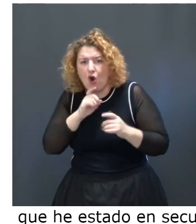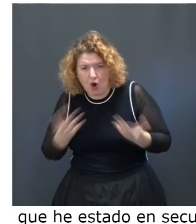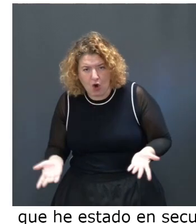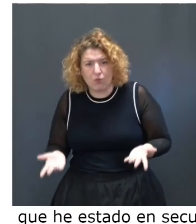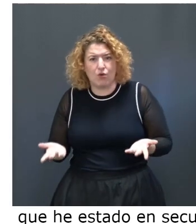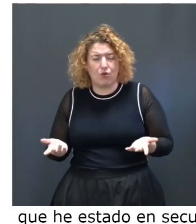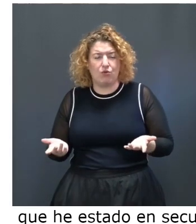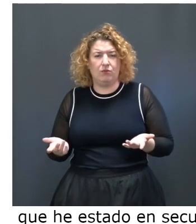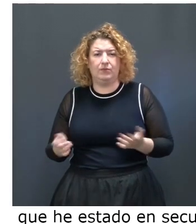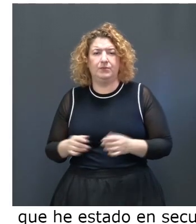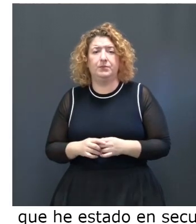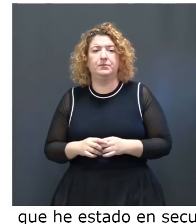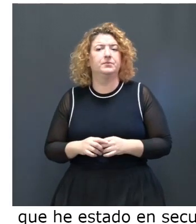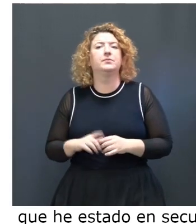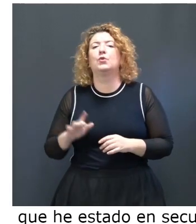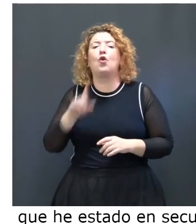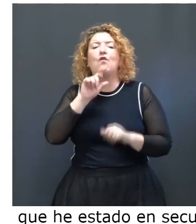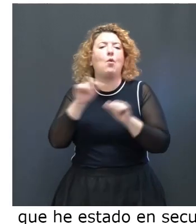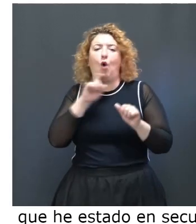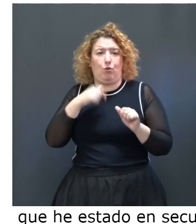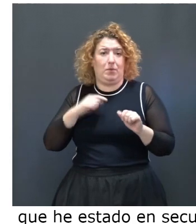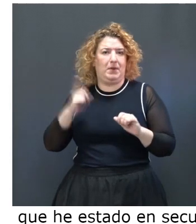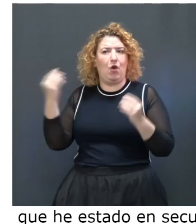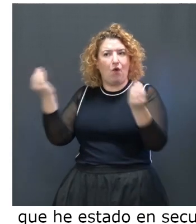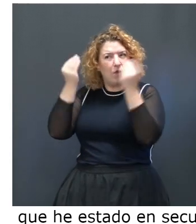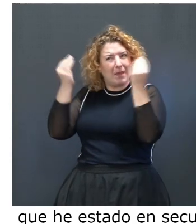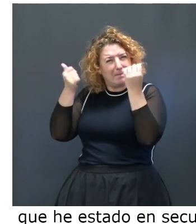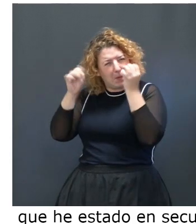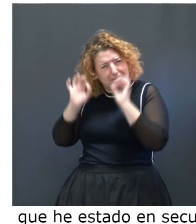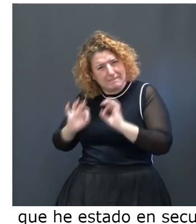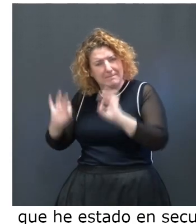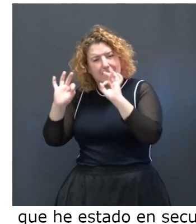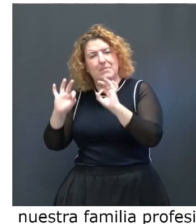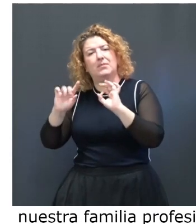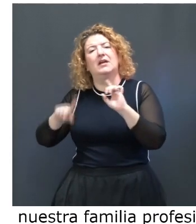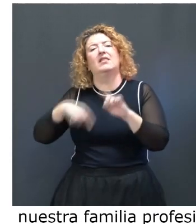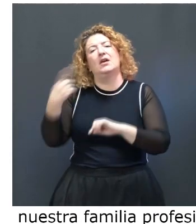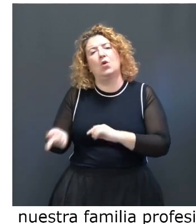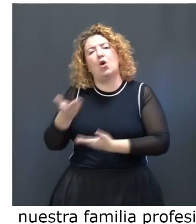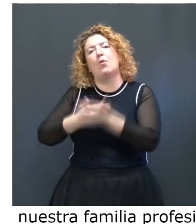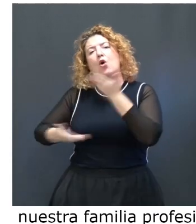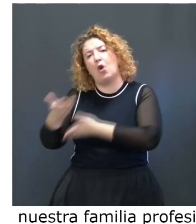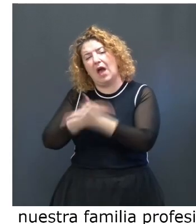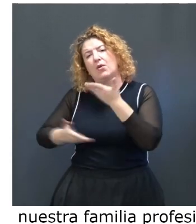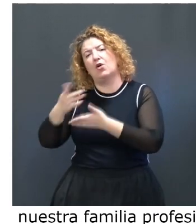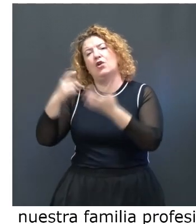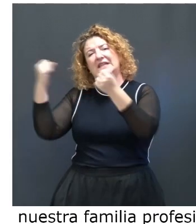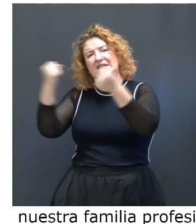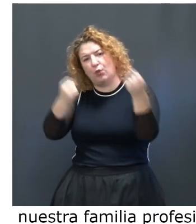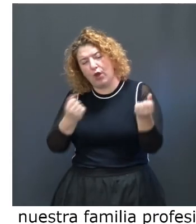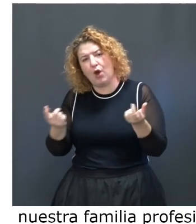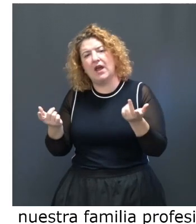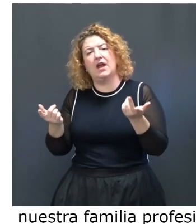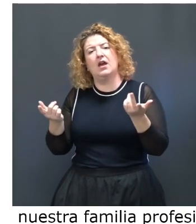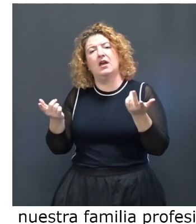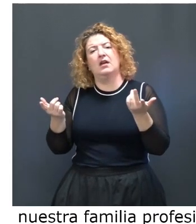a través de primero mi formación un poco más específica y luego a través de la colaboración con instituciones y